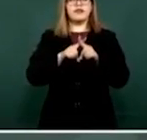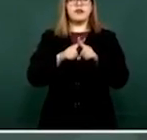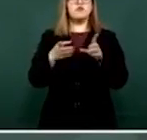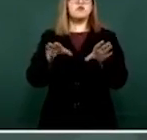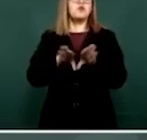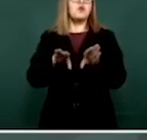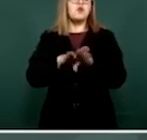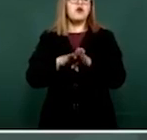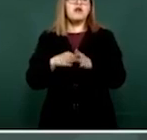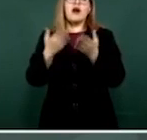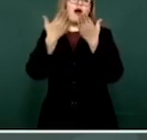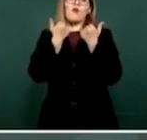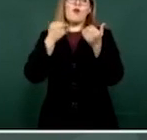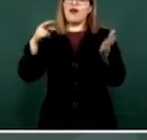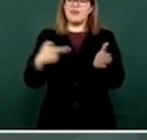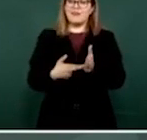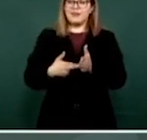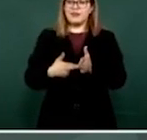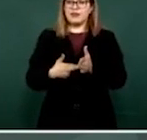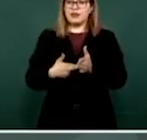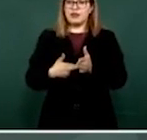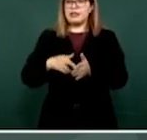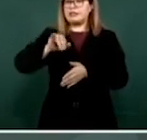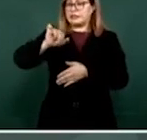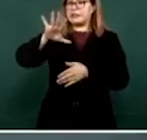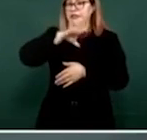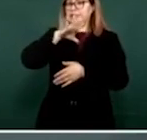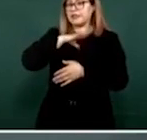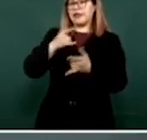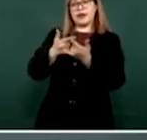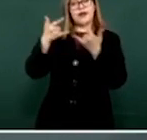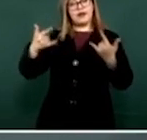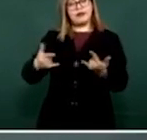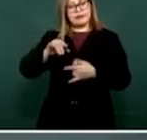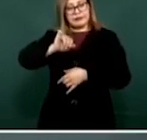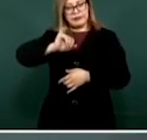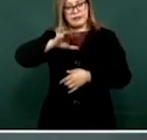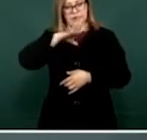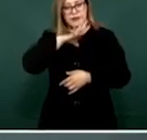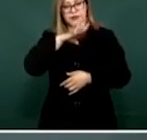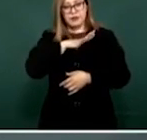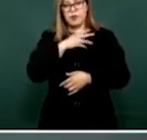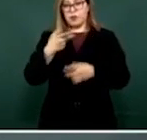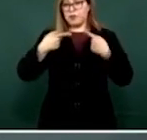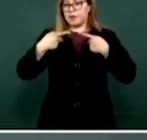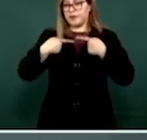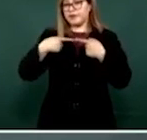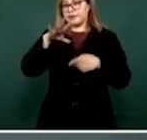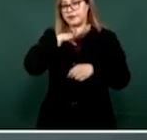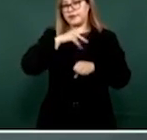hay preocupación? No, sí, sí, sí hay casos, desde luego, pero no